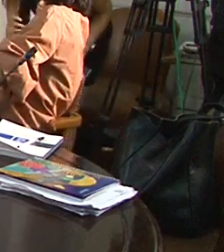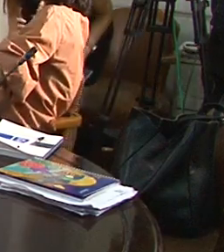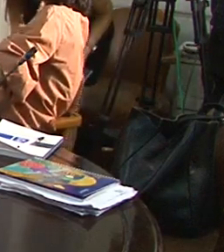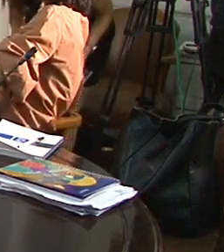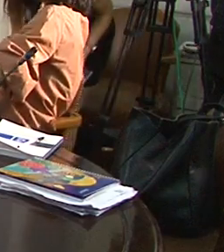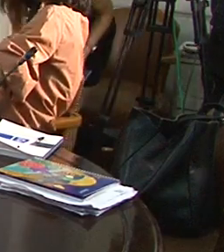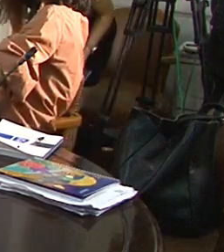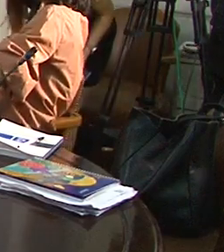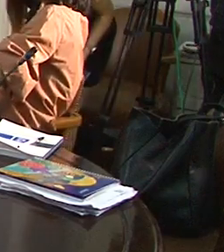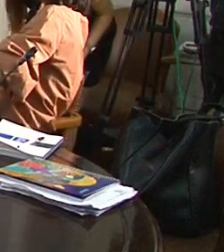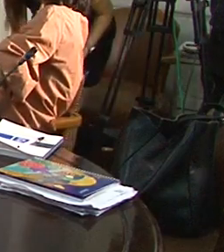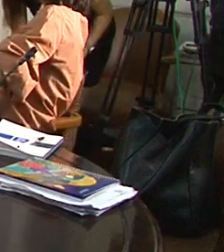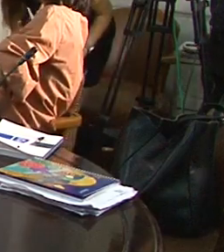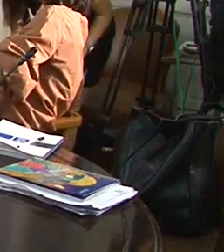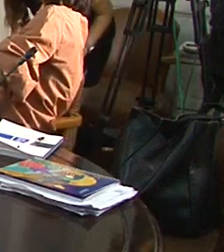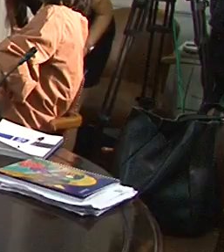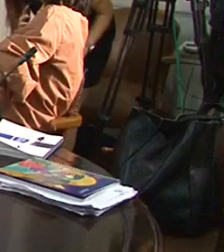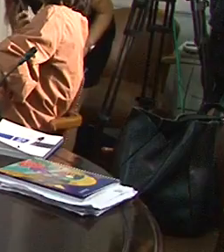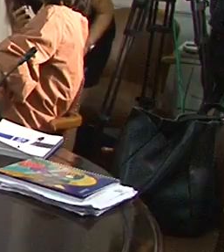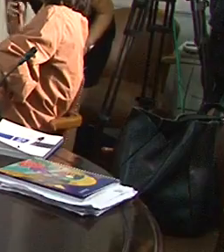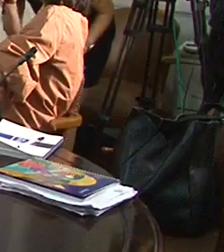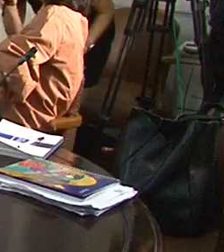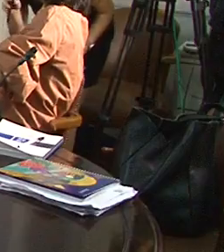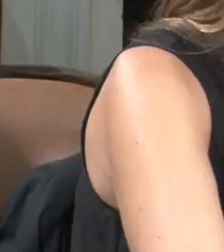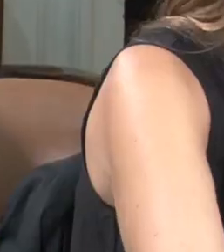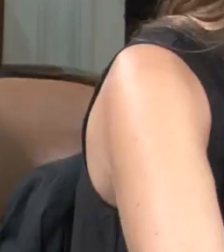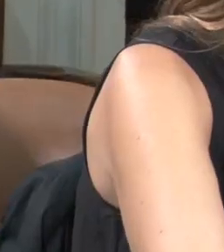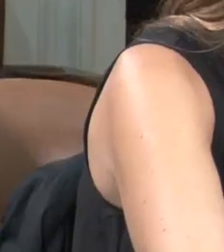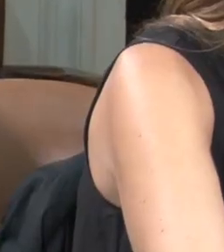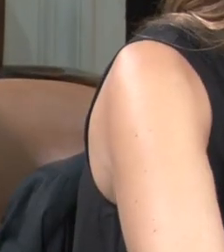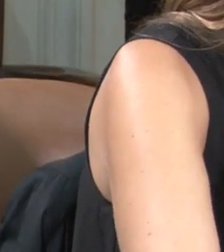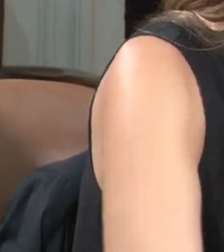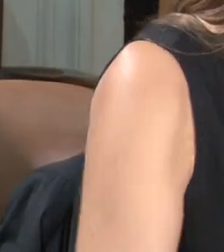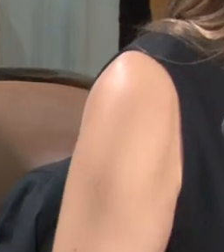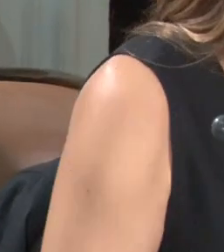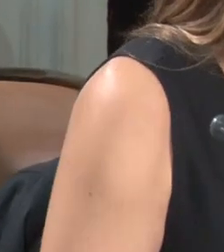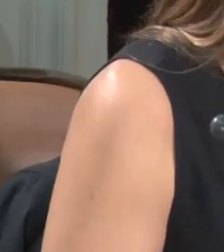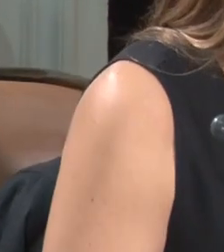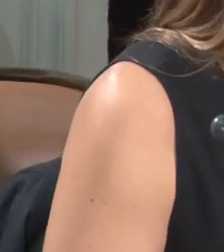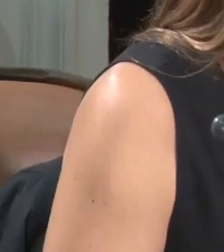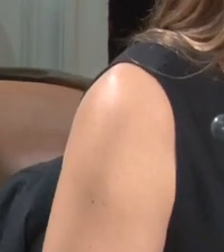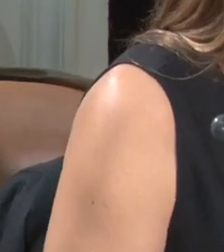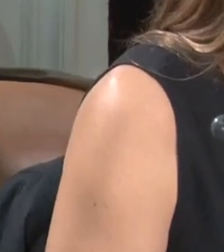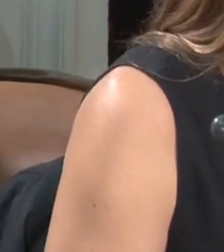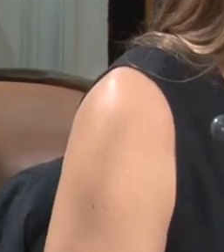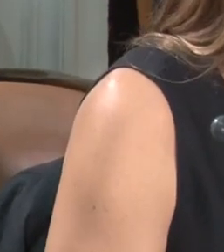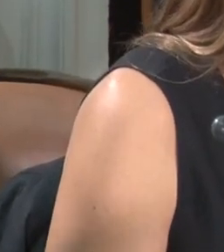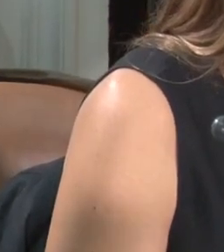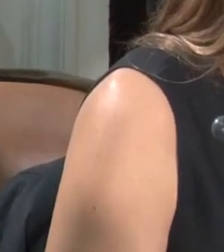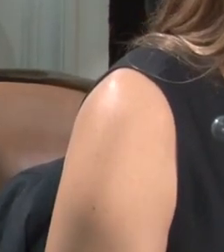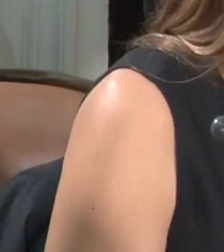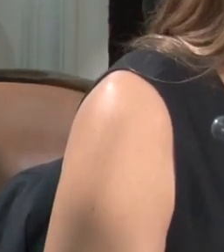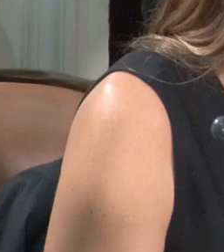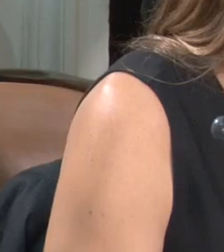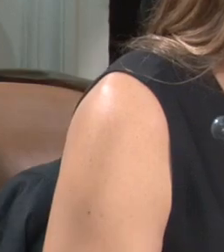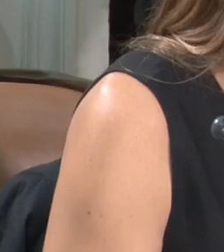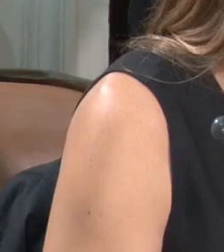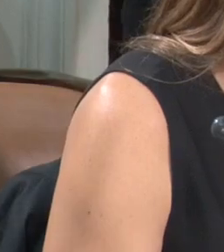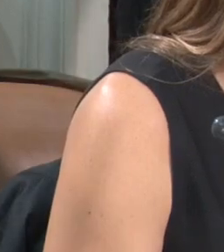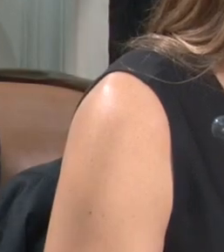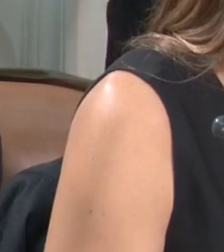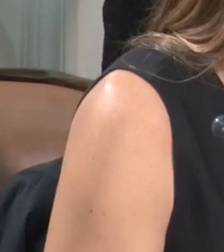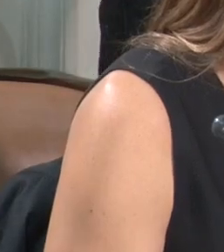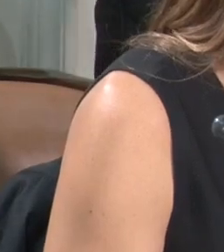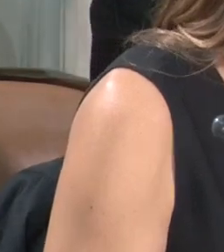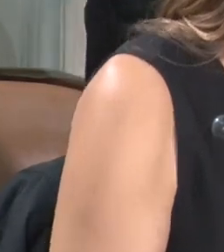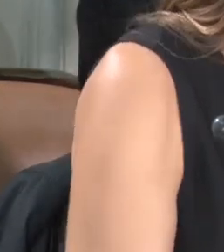Muy bien. Buenos días a todas, a todos, a quienes nos siguen a través de nuestra transmisión, a las señoras y señores comisionados expertos presentes, a la